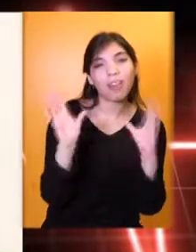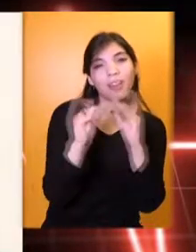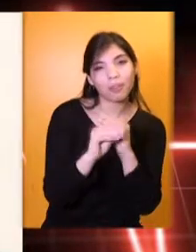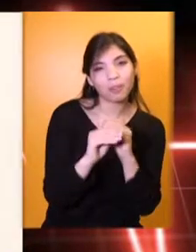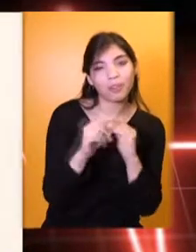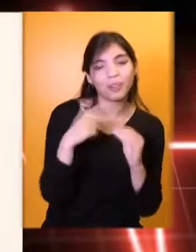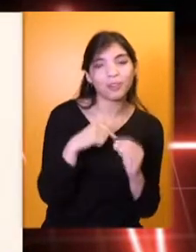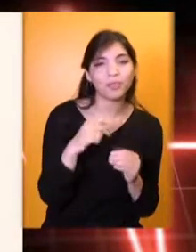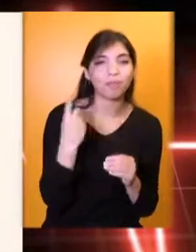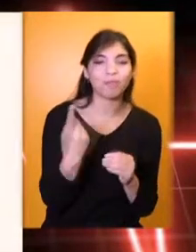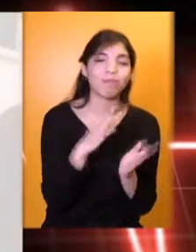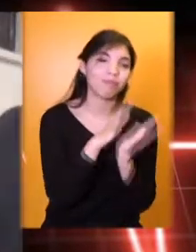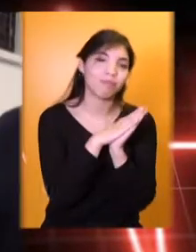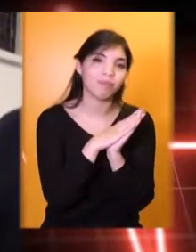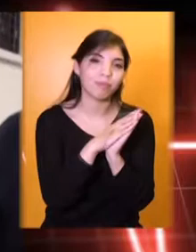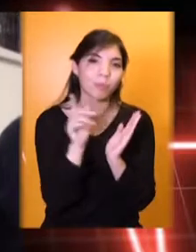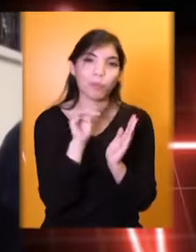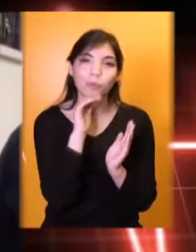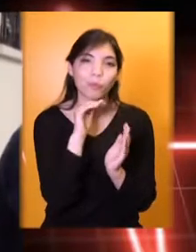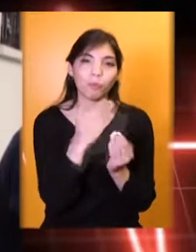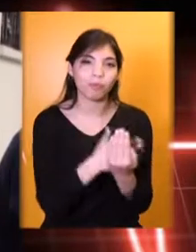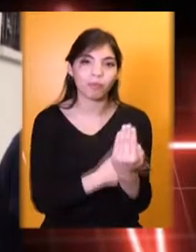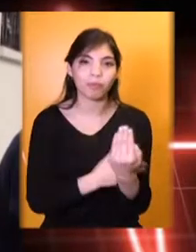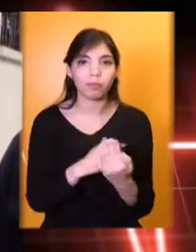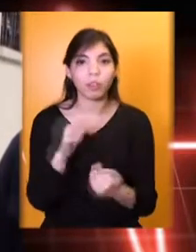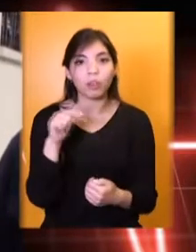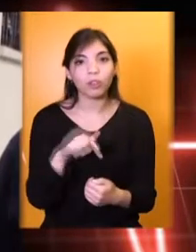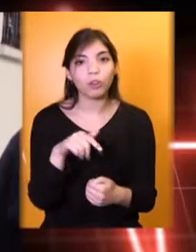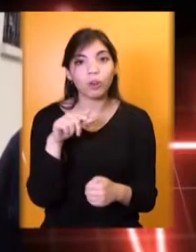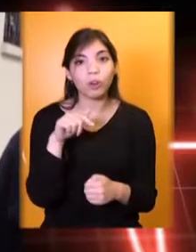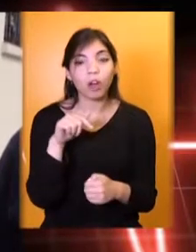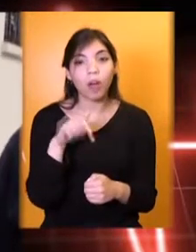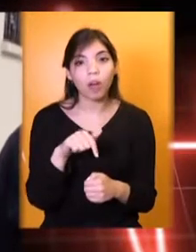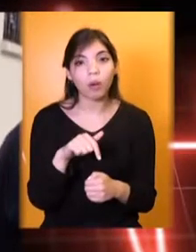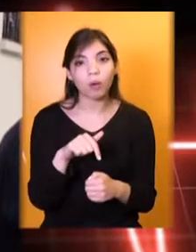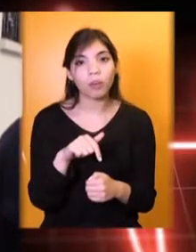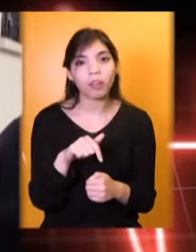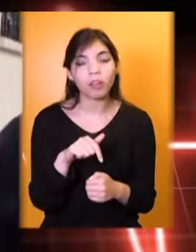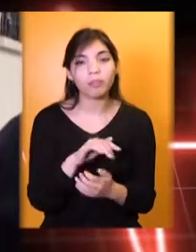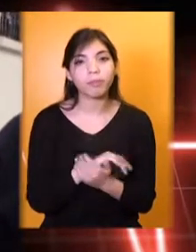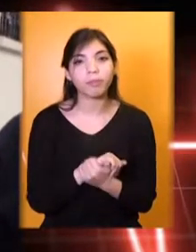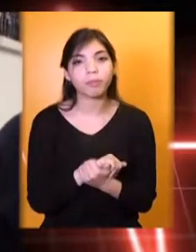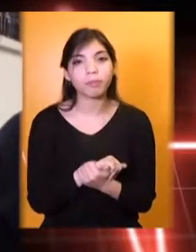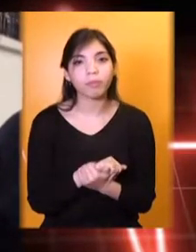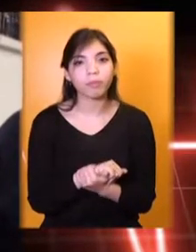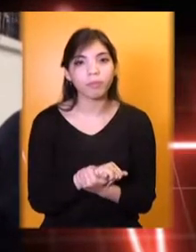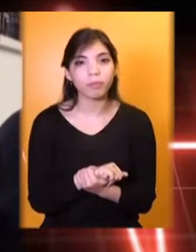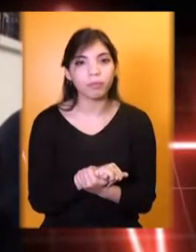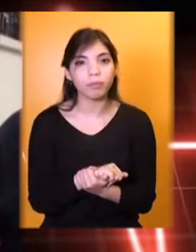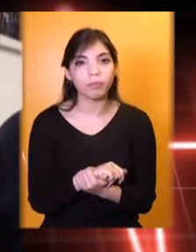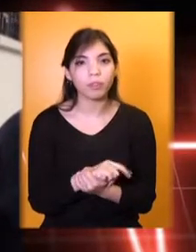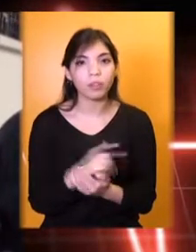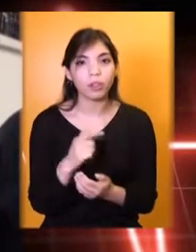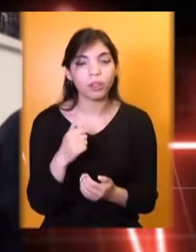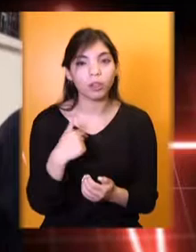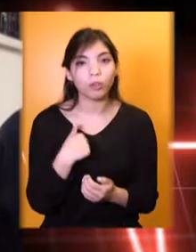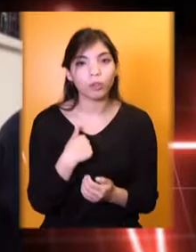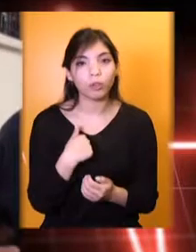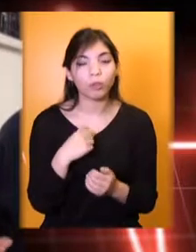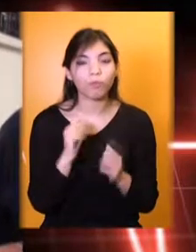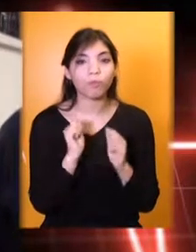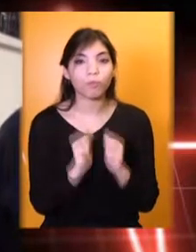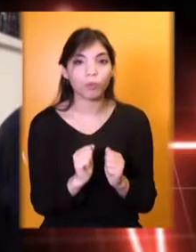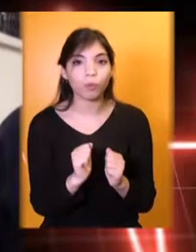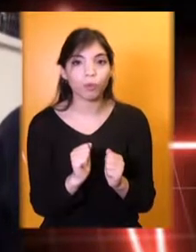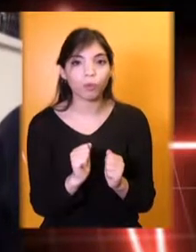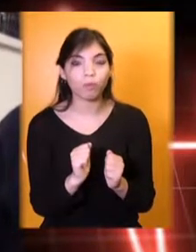La pura noche nomás a dormir. Perfecto. No puedo porque yo en este momento no gano un tremendo sueldo, ¿cierto? Y lo que yo gano me